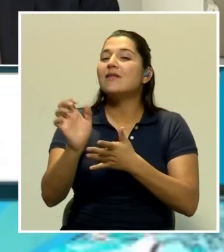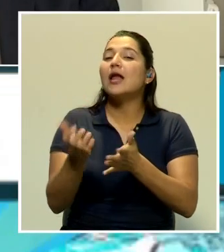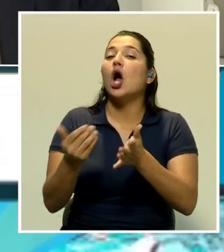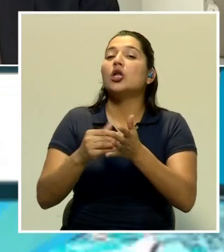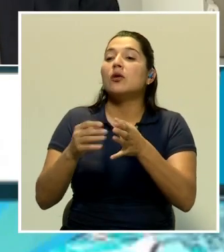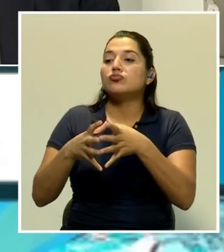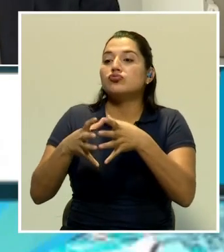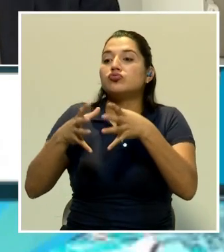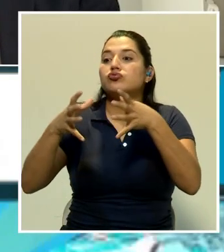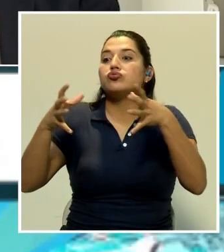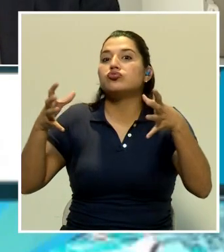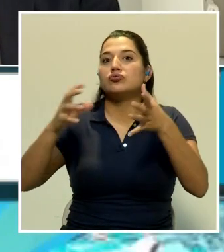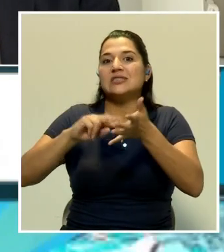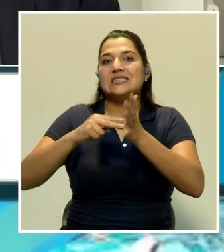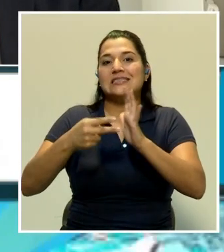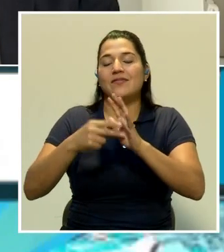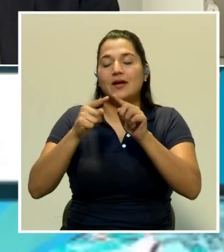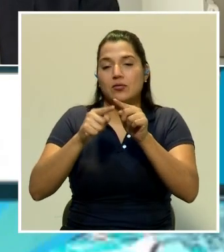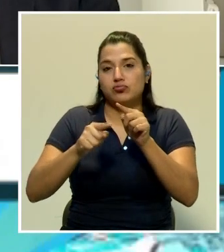capaz de